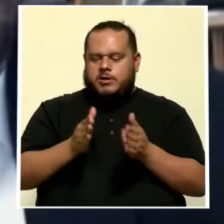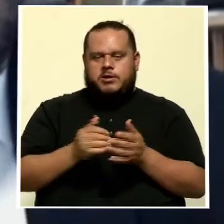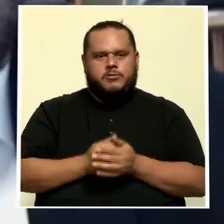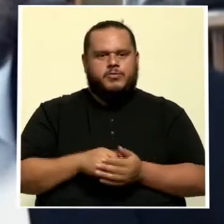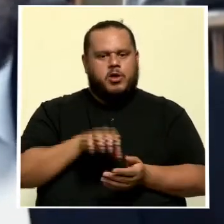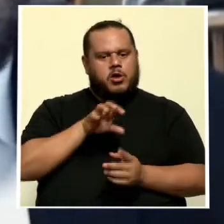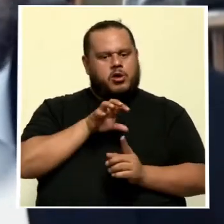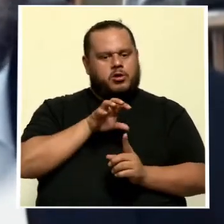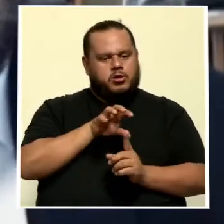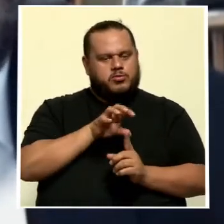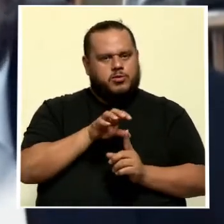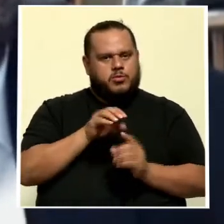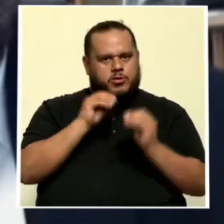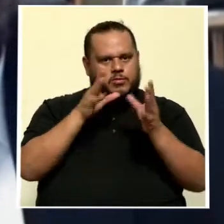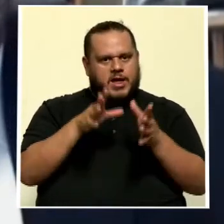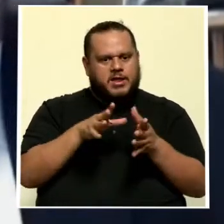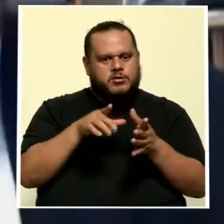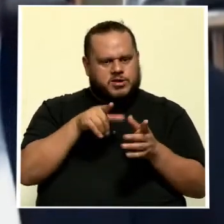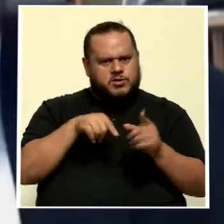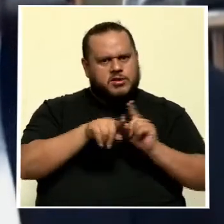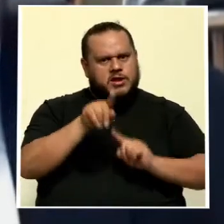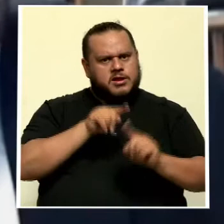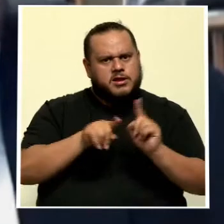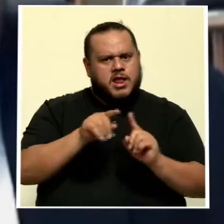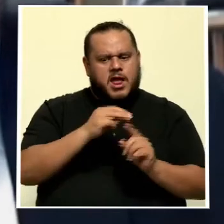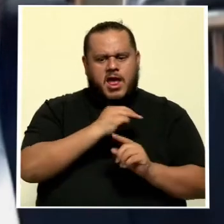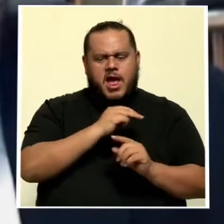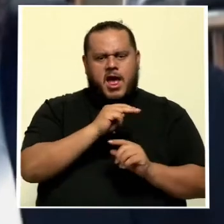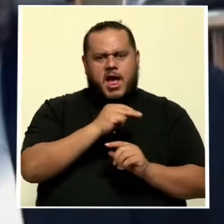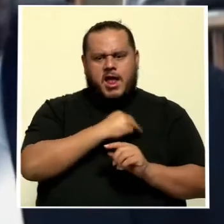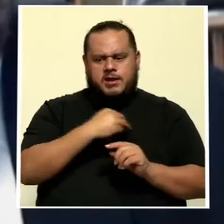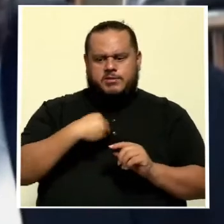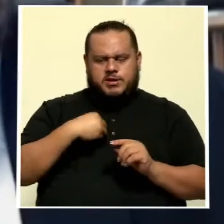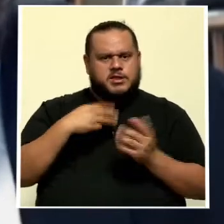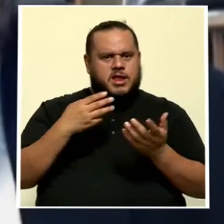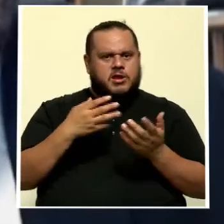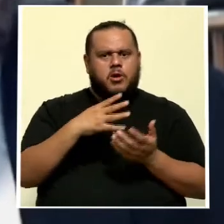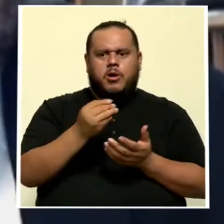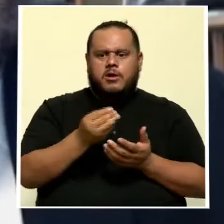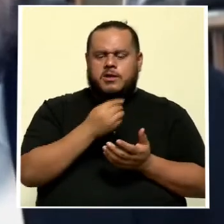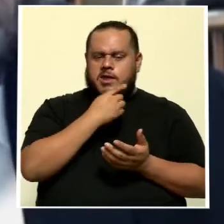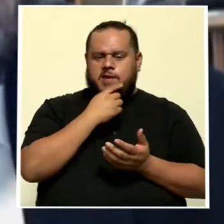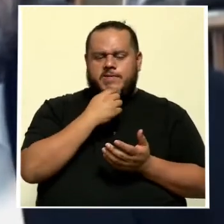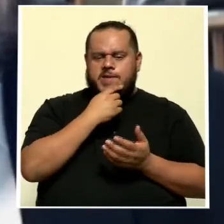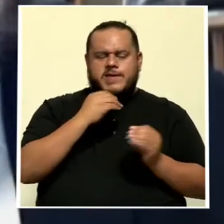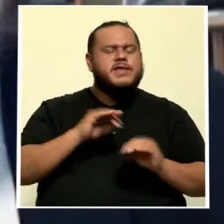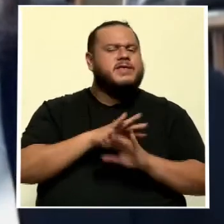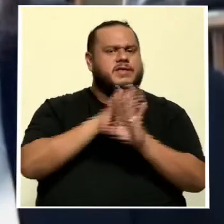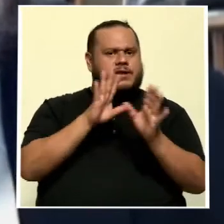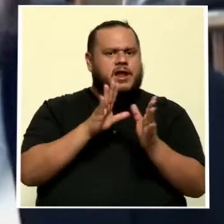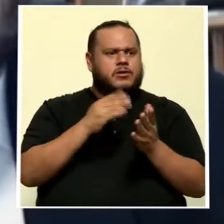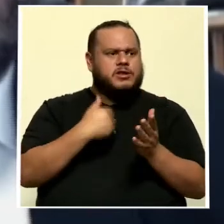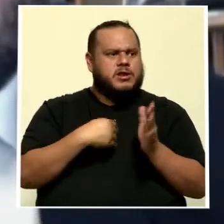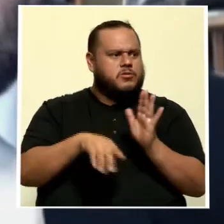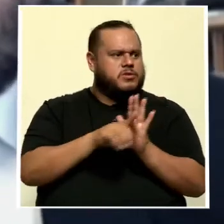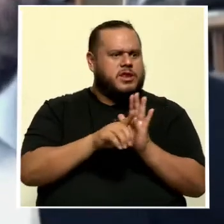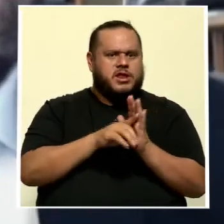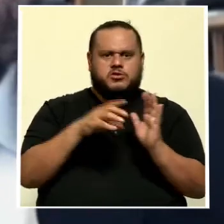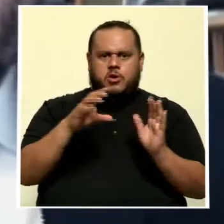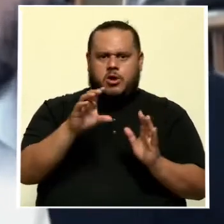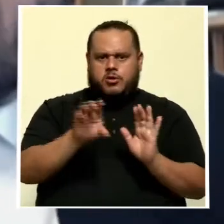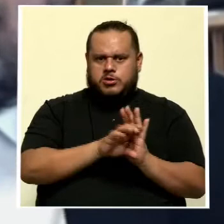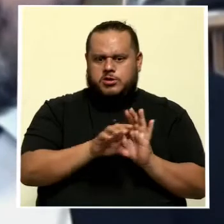propios maestros han criticado al ministerio, y por supuesto que los que entienden de derecho constitucional entienden que